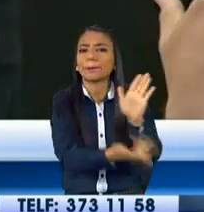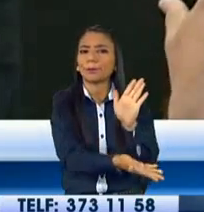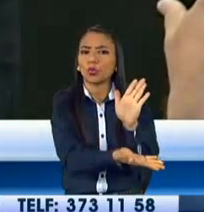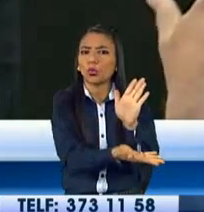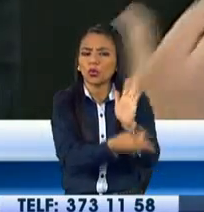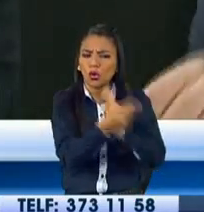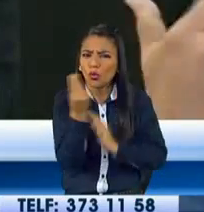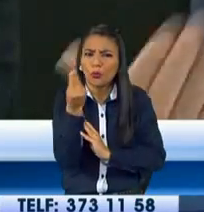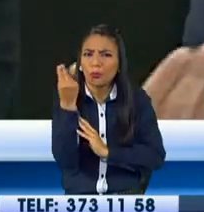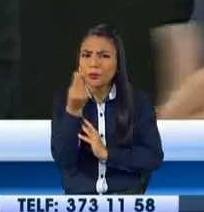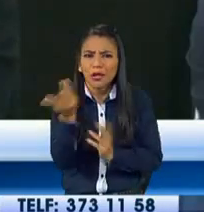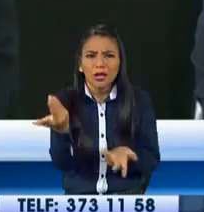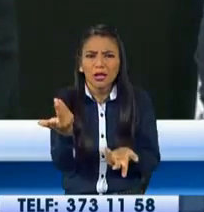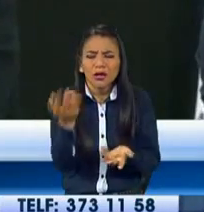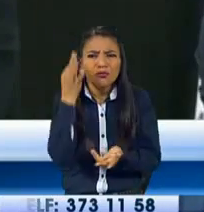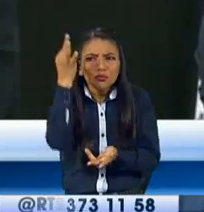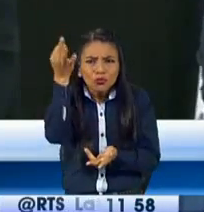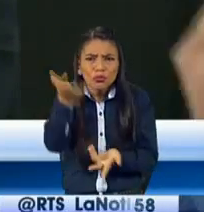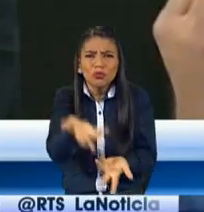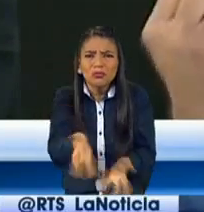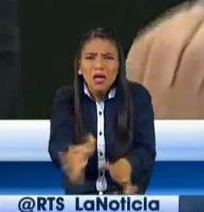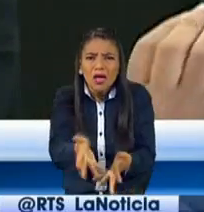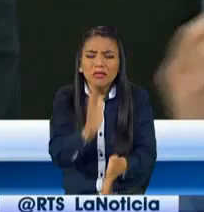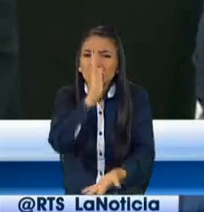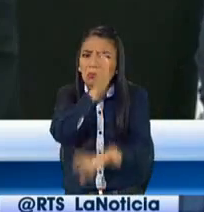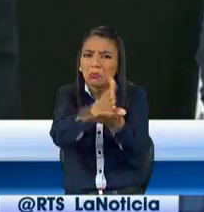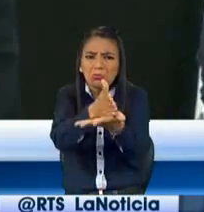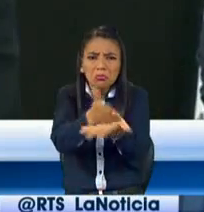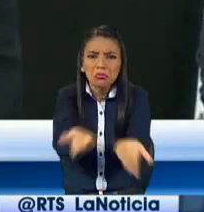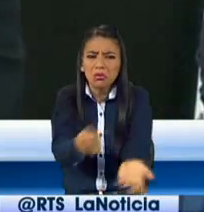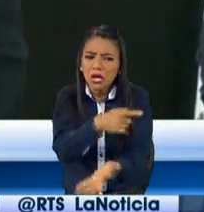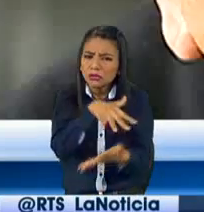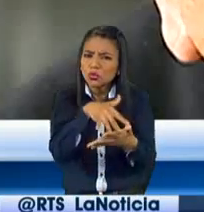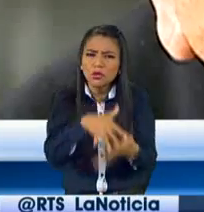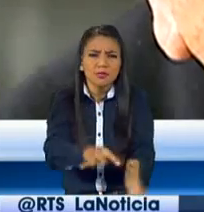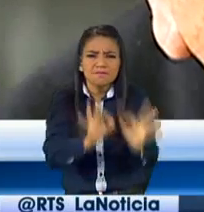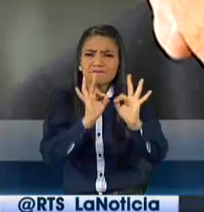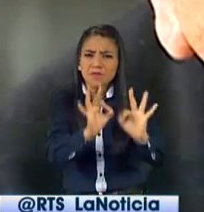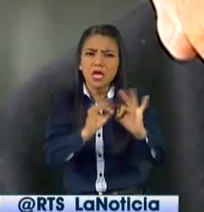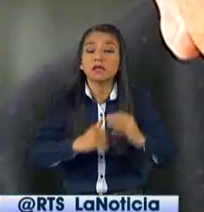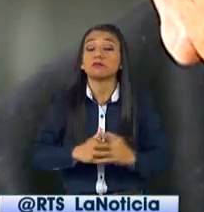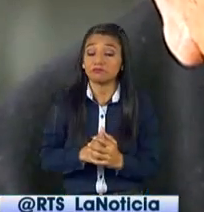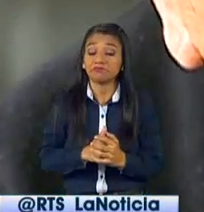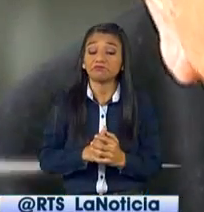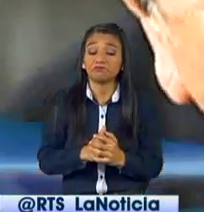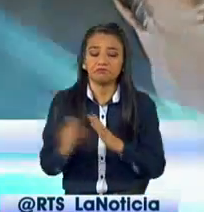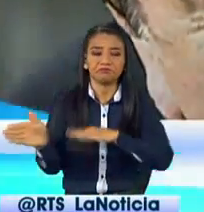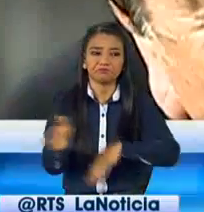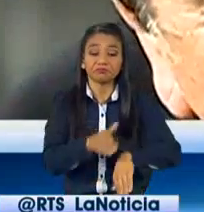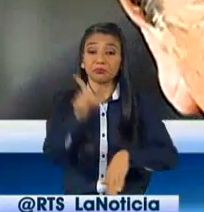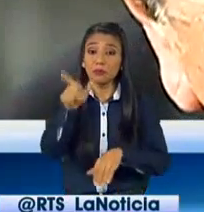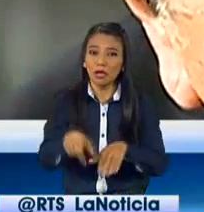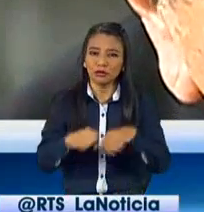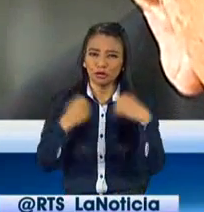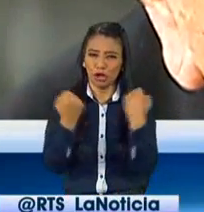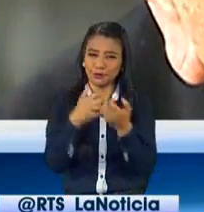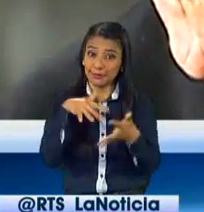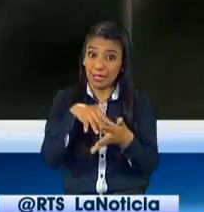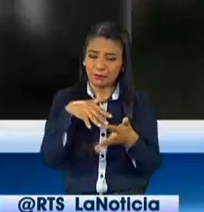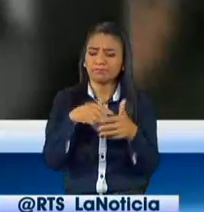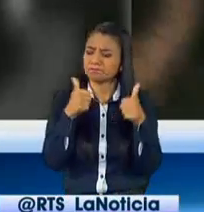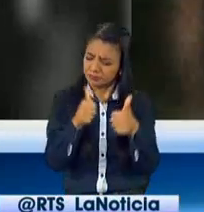que tenía una vida prometedora, un extraordinario estudiante. Ojeda apoya la medida, pero dice que se debe ir más